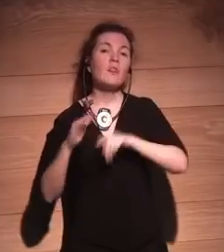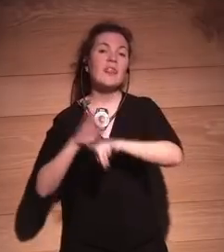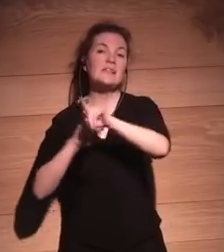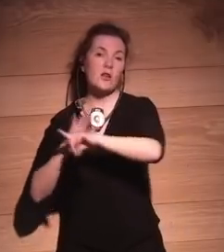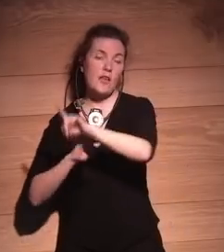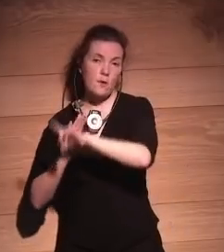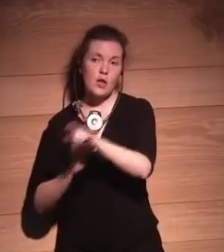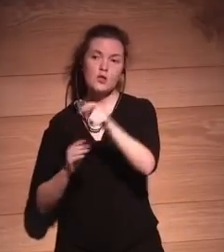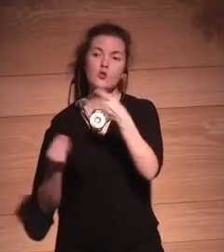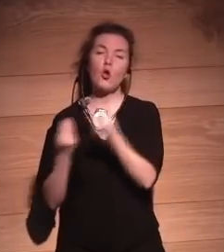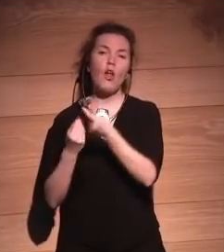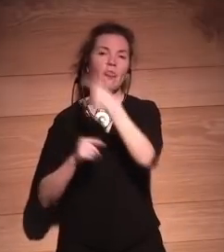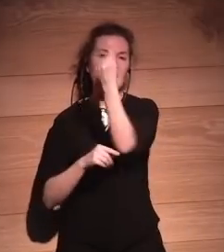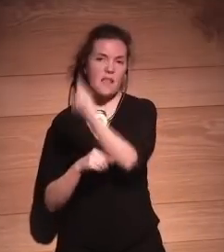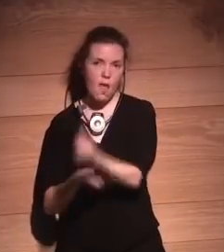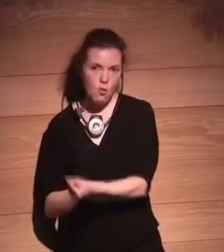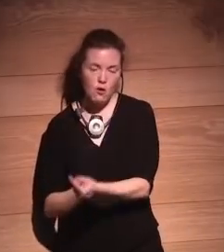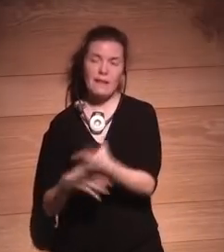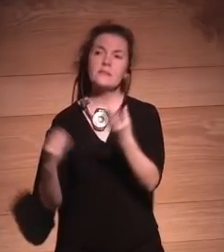desarrolladores, con los diseñadores,